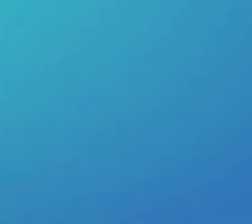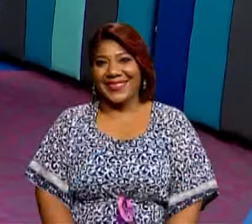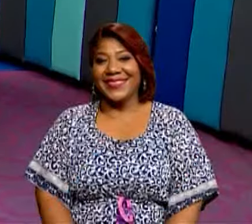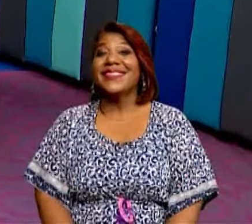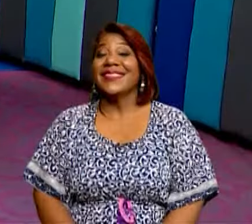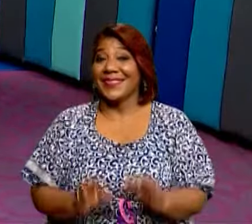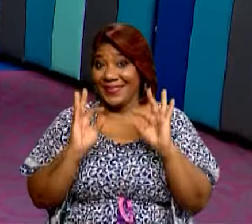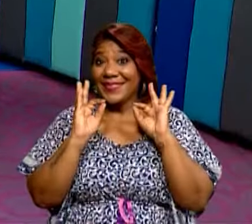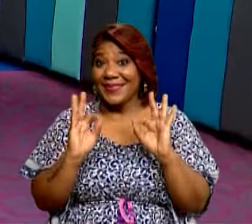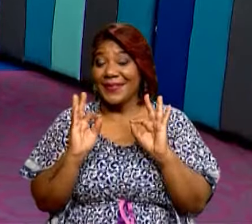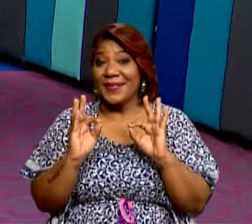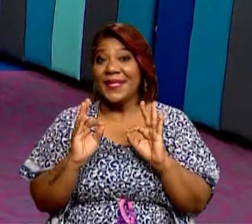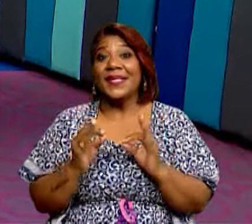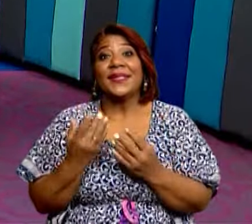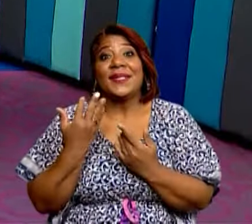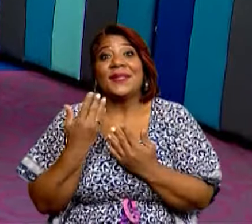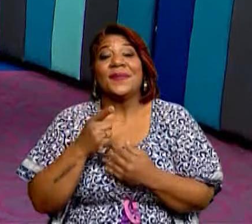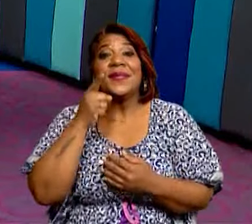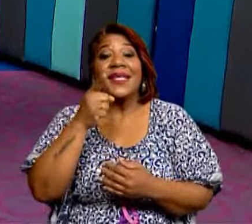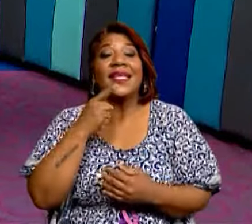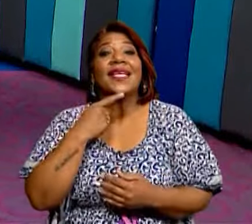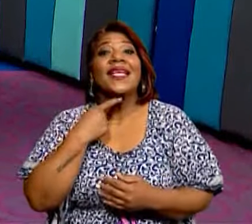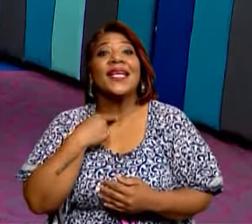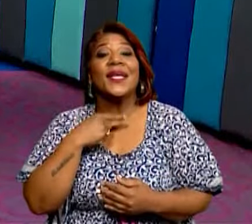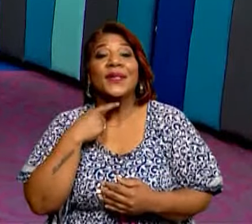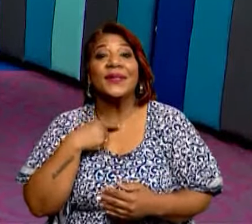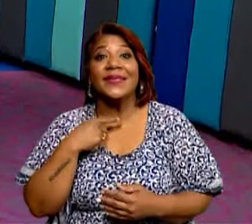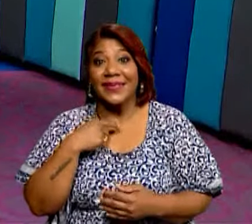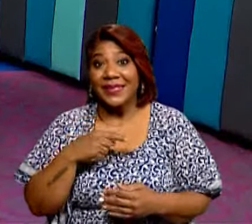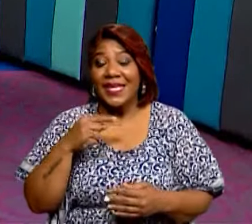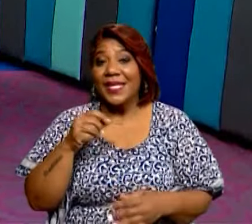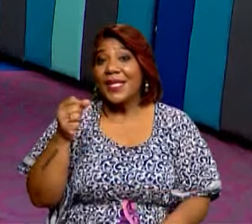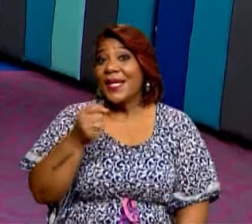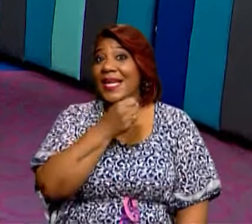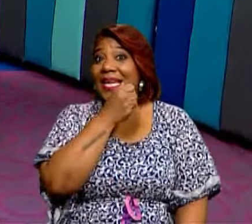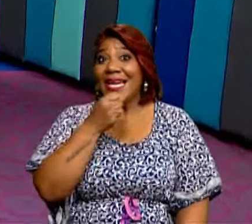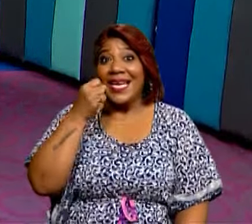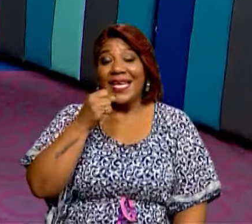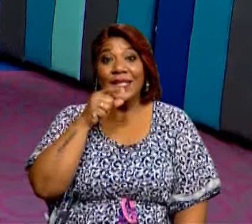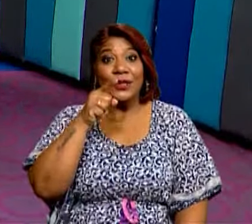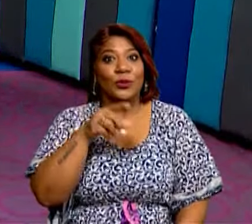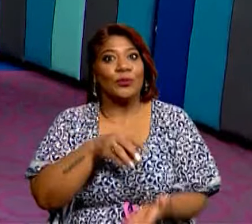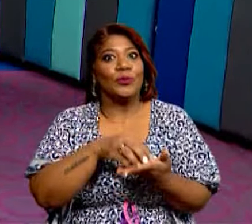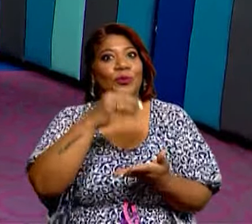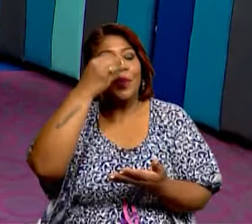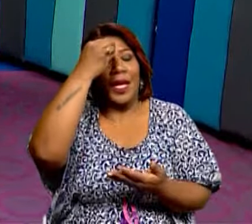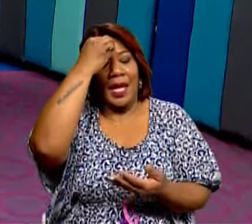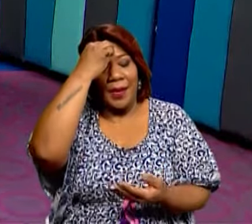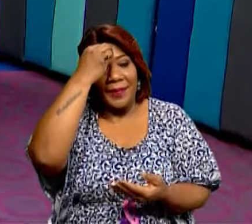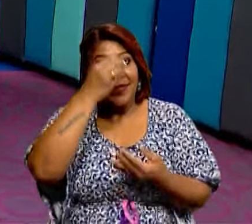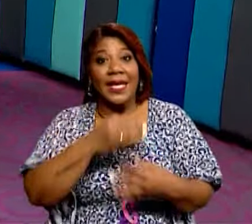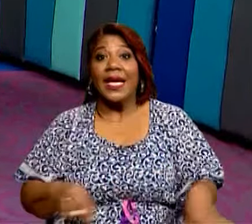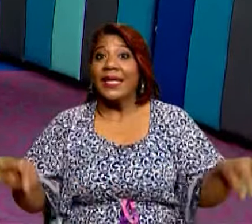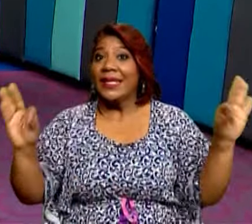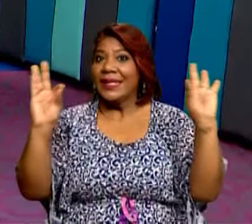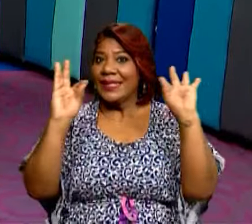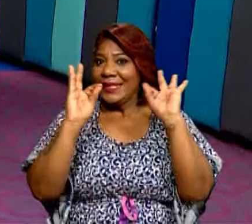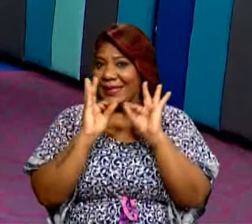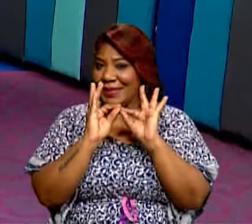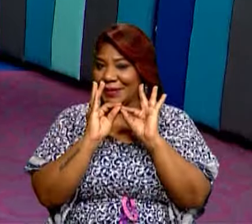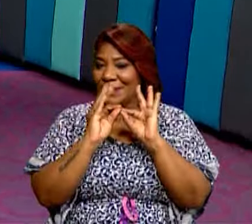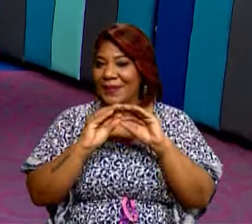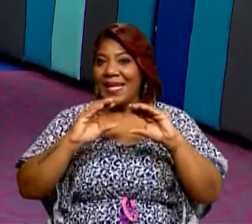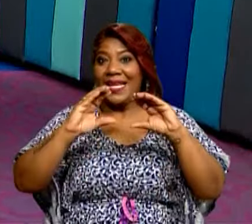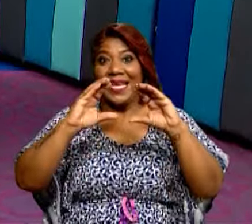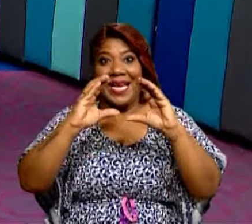Muy bien, chicos, espero que les haya gustado la canción y que se la aprendan. Diciéndole a sus maestras cuando van a dar la clase de